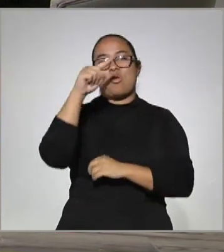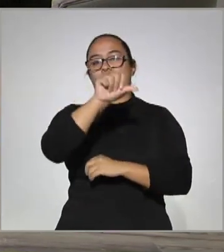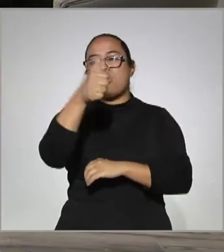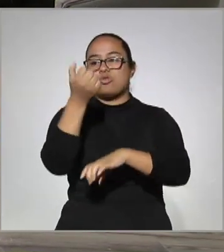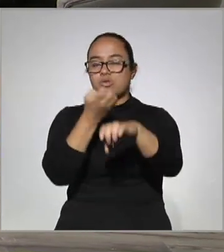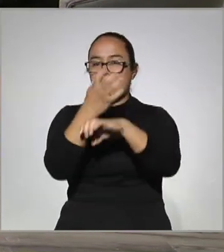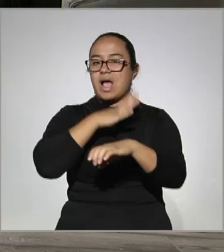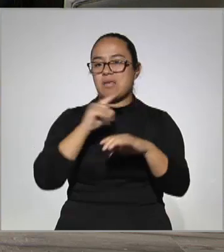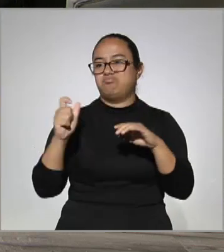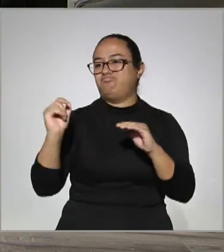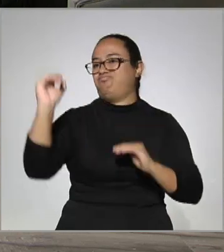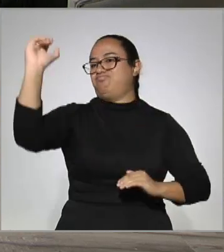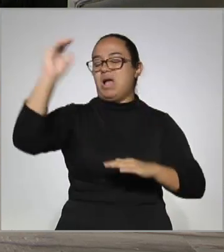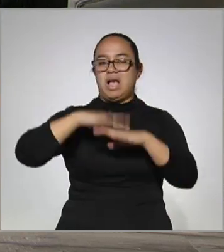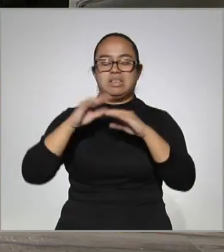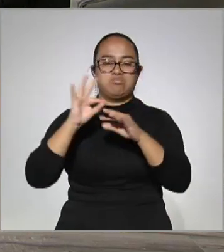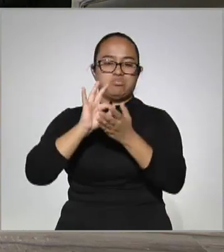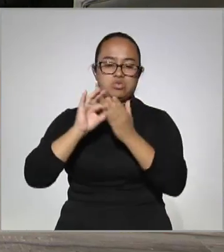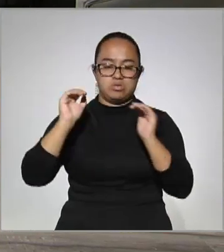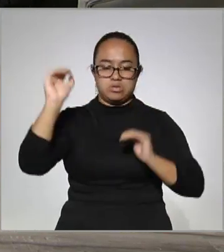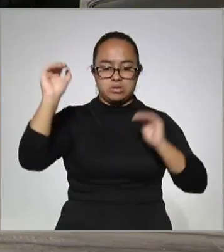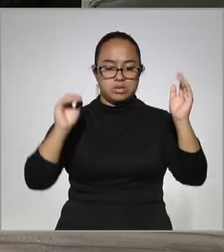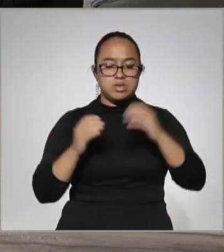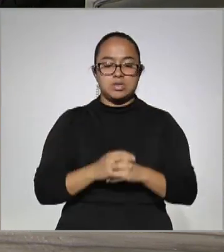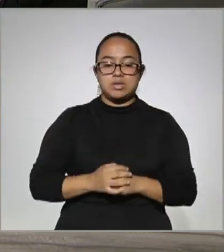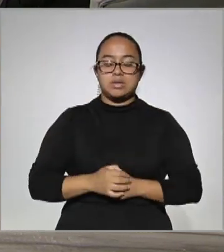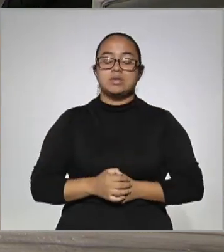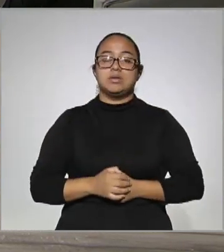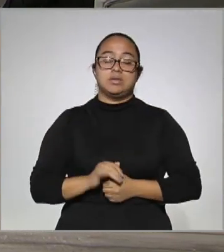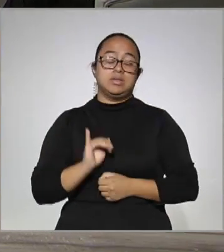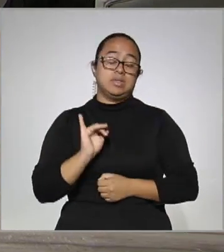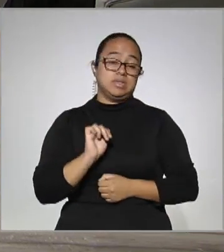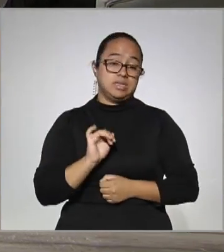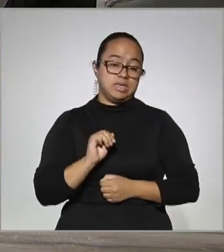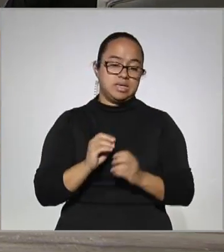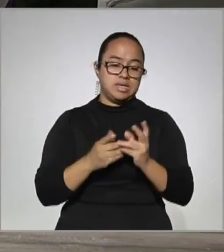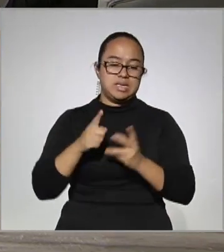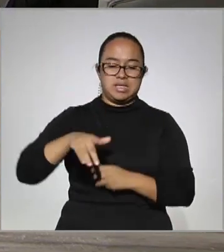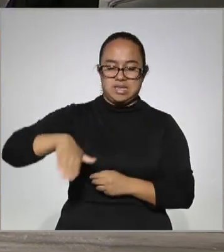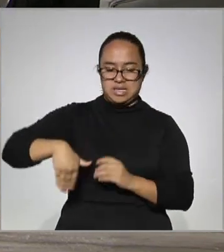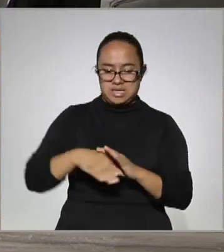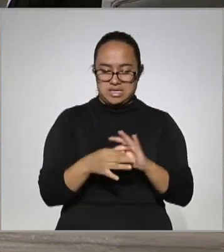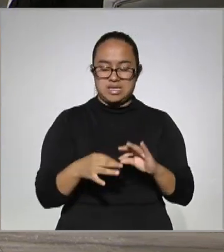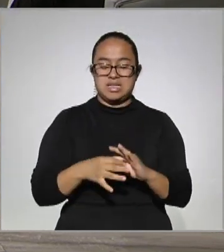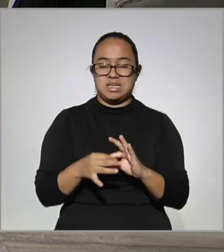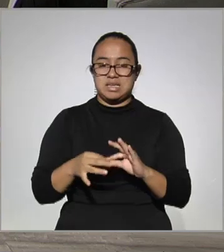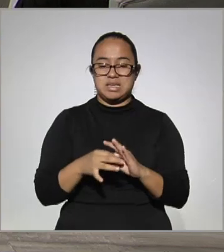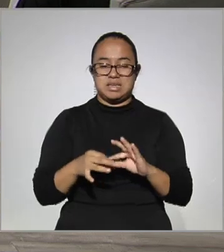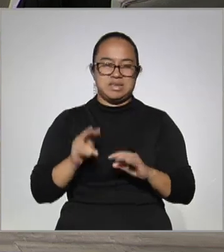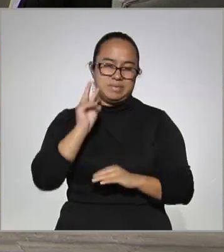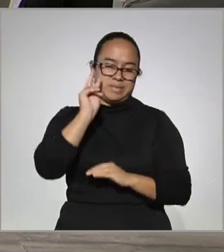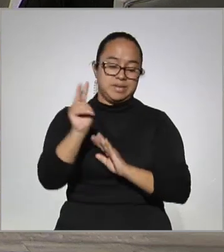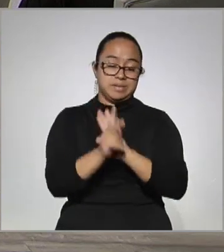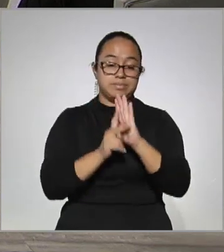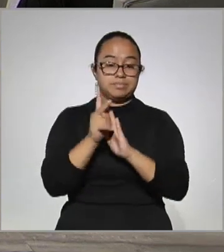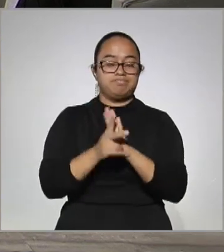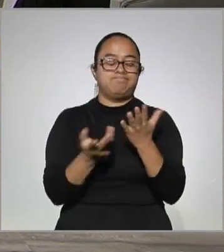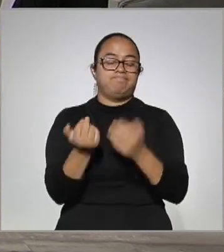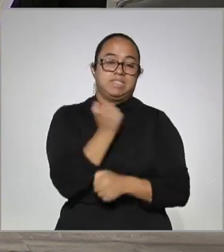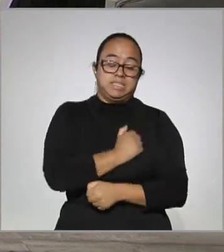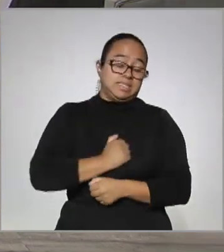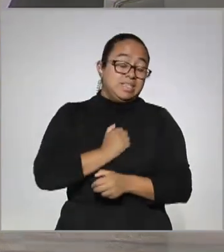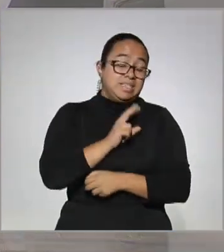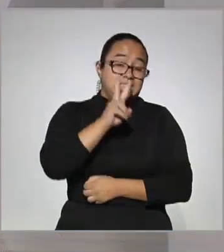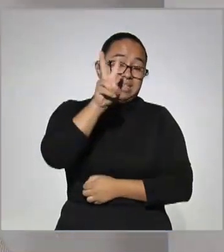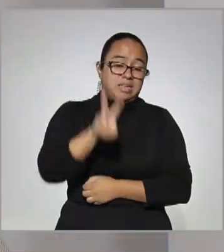otro? Pues, sí, adelante, adelante. Sí, claro. Doctora. No, pues como lo mencionaron, ¿no? En la cápsula, o sea,